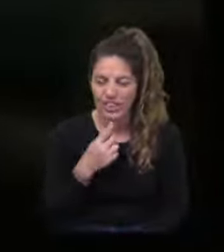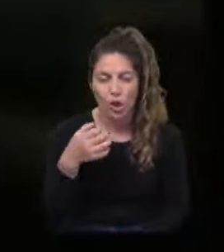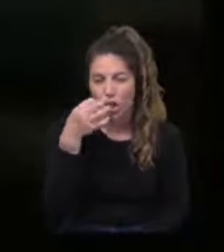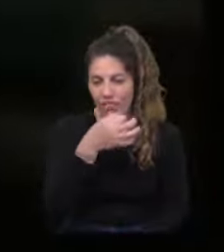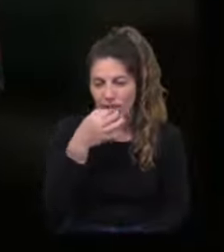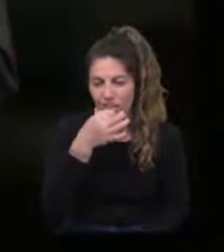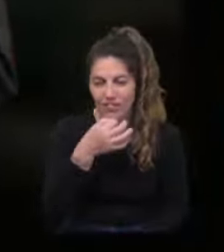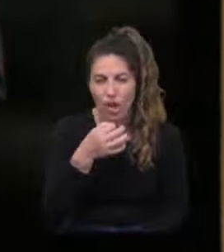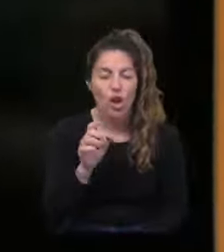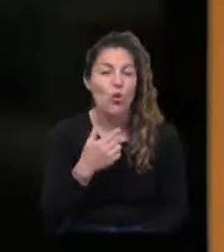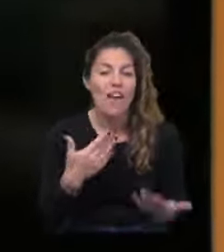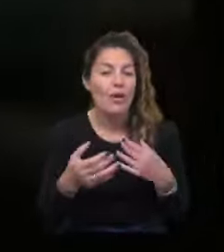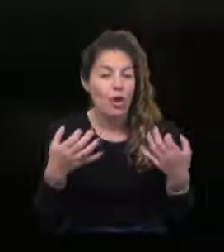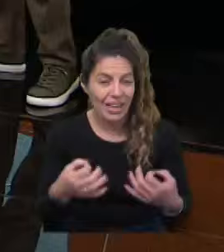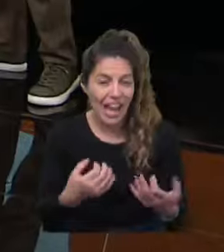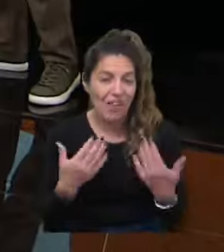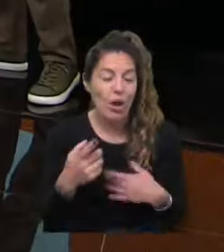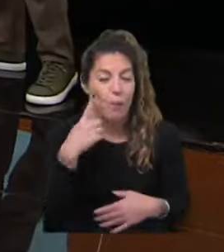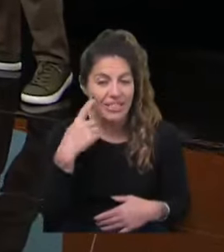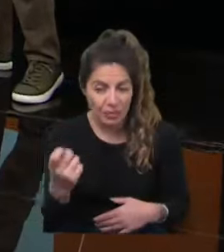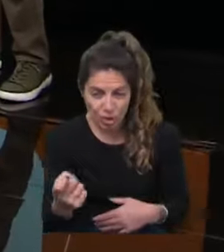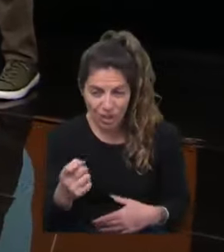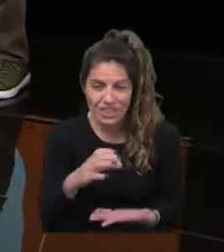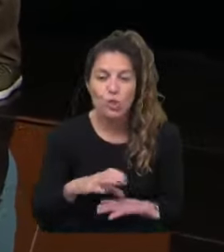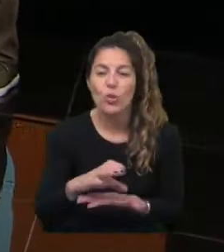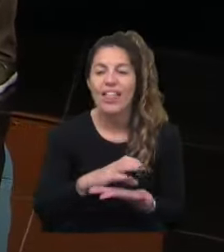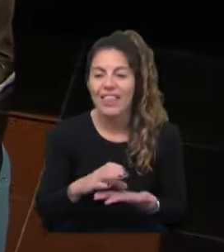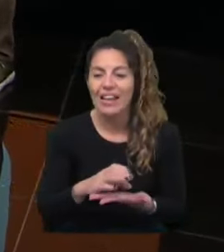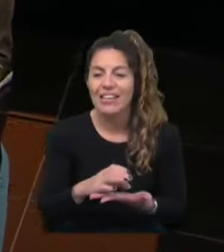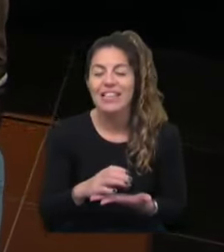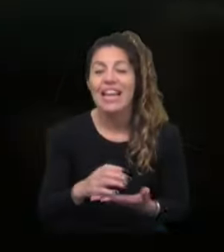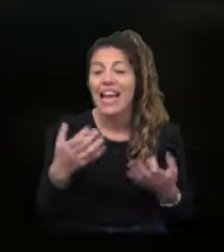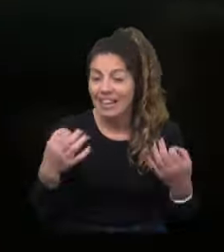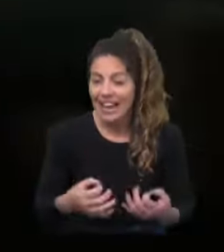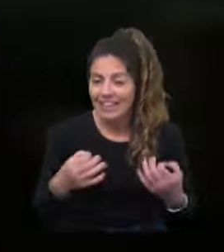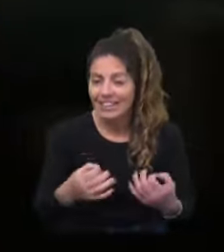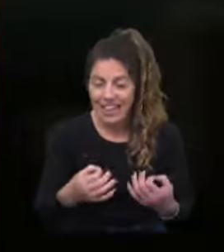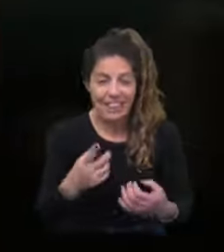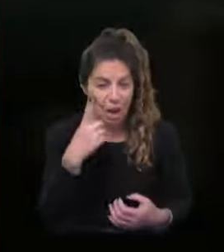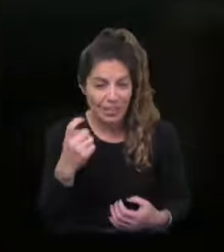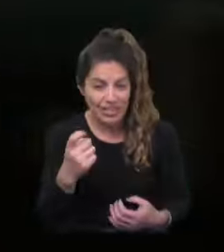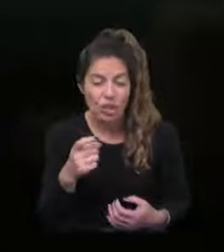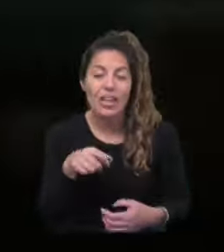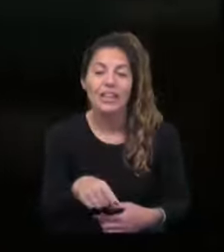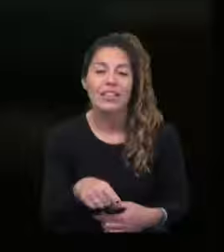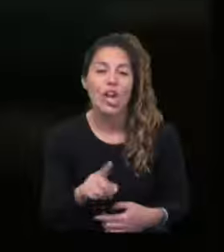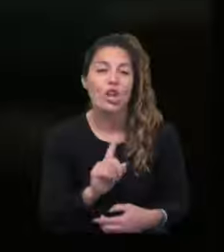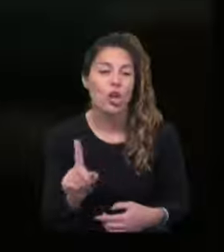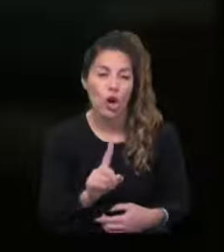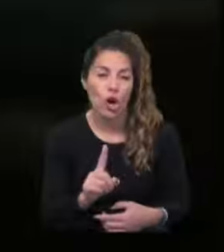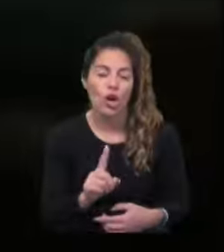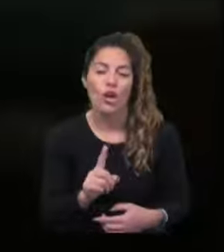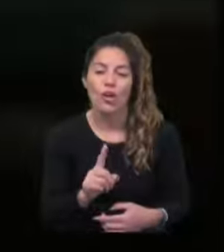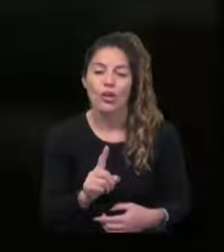narcotráfico. No hablamos de realidades, hablamos de percepciones ciudadanas. Totalmente. En la realidad de la percepción ciudadana no es así. O